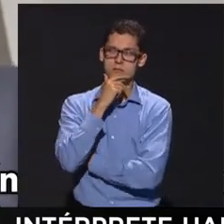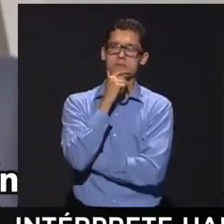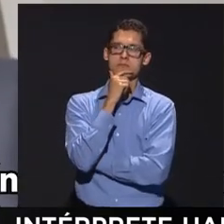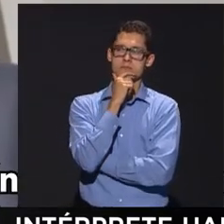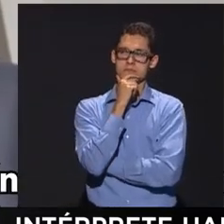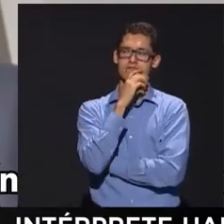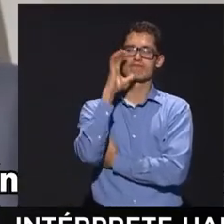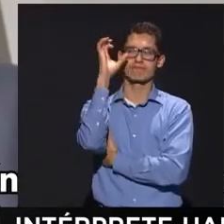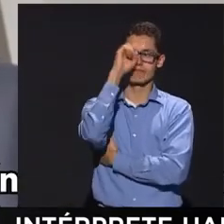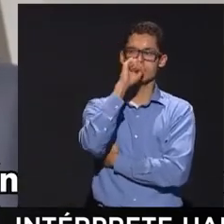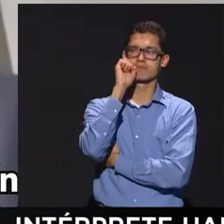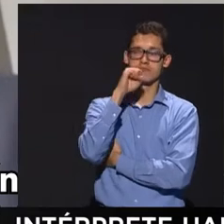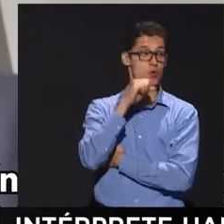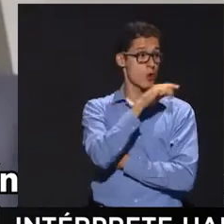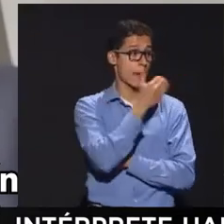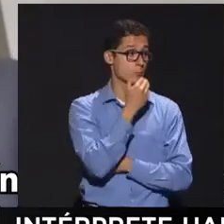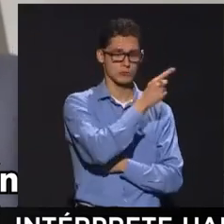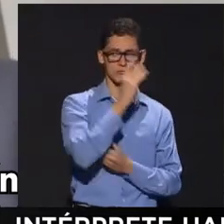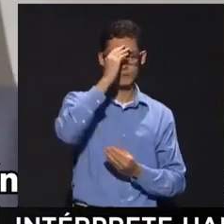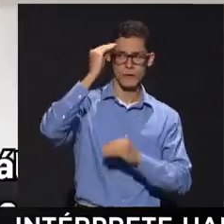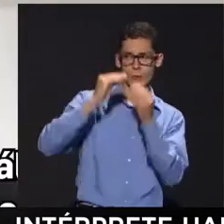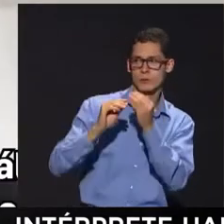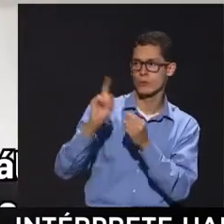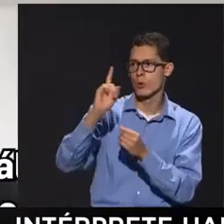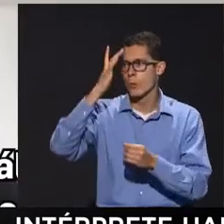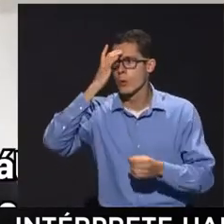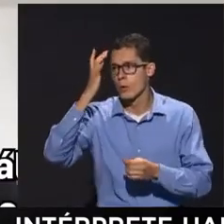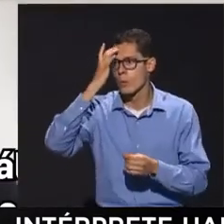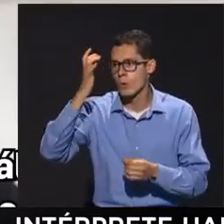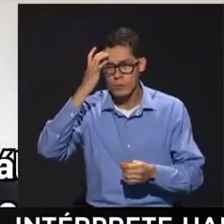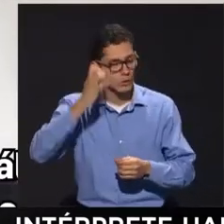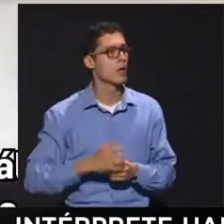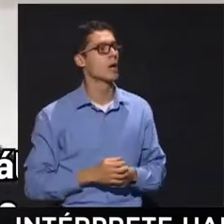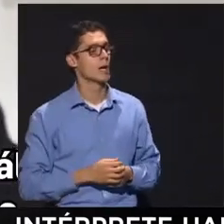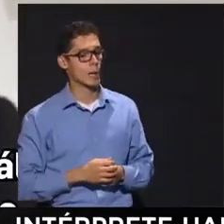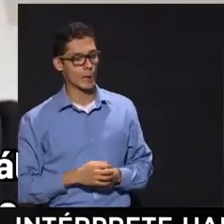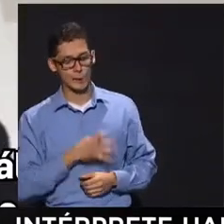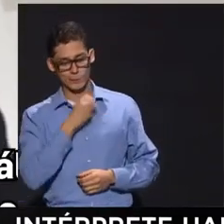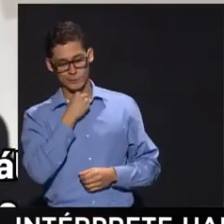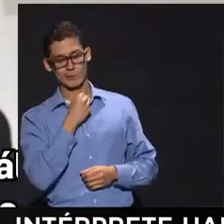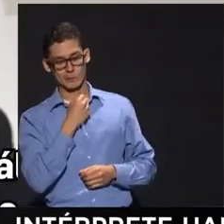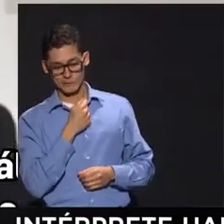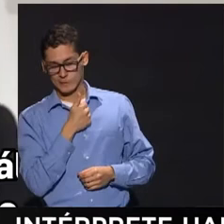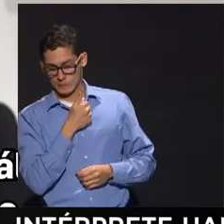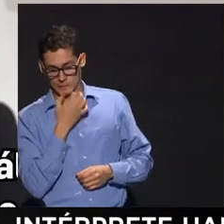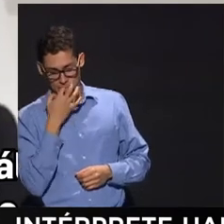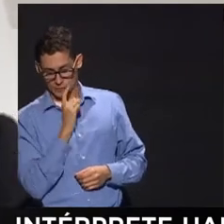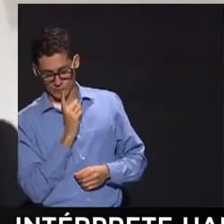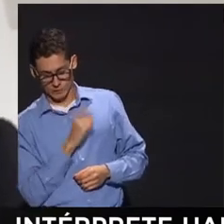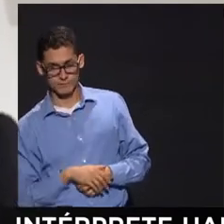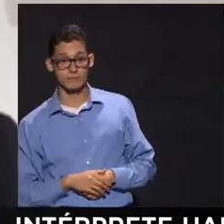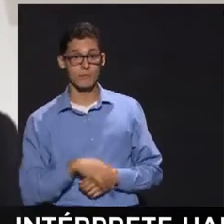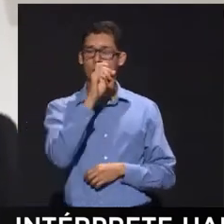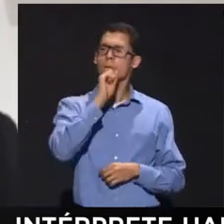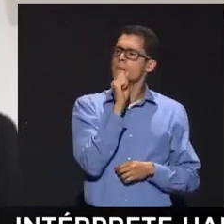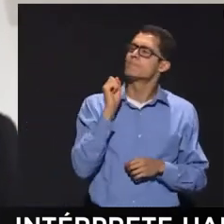la discusión sale la verdad, no de la imposición. Para usted, ¿cuál es la importancia que tiene el debate? Gracias, Luis Carlos.